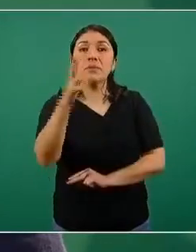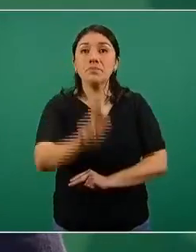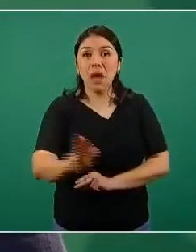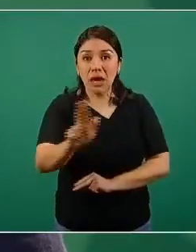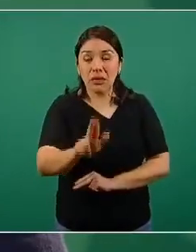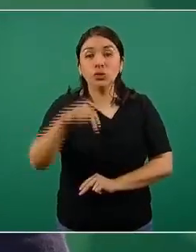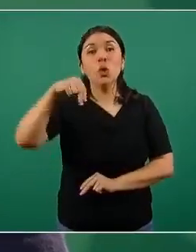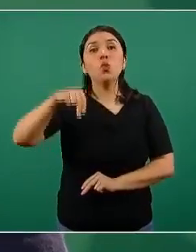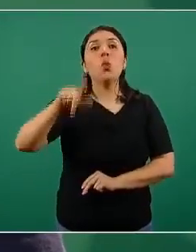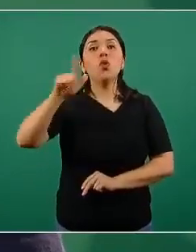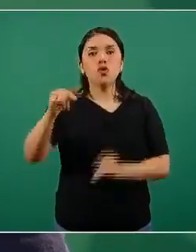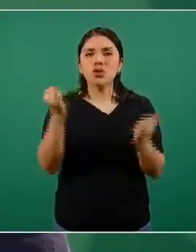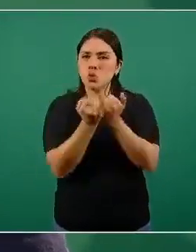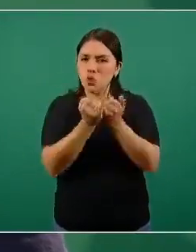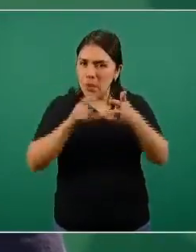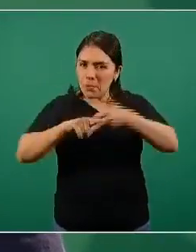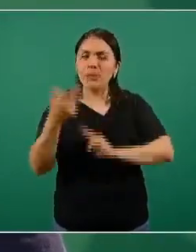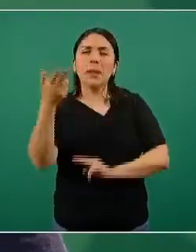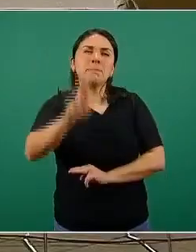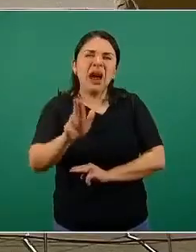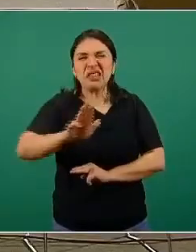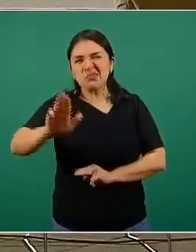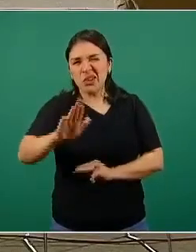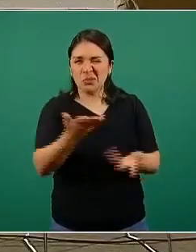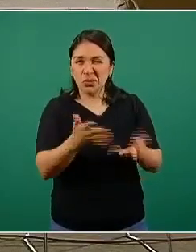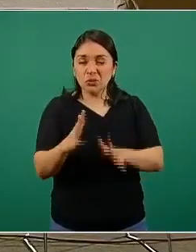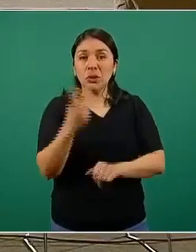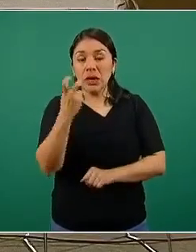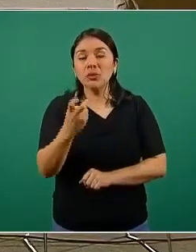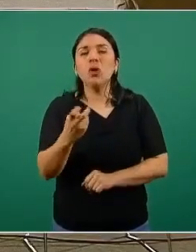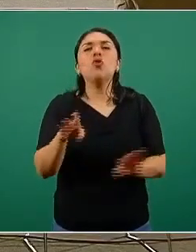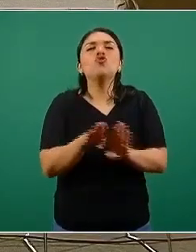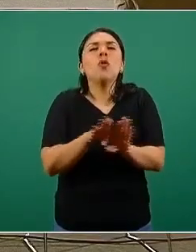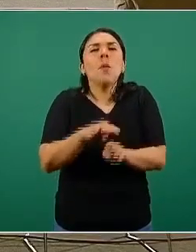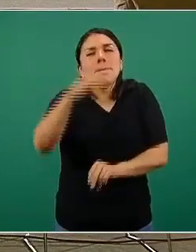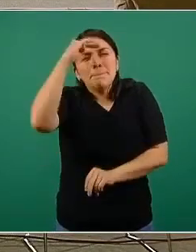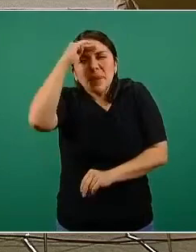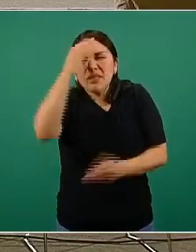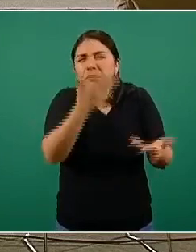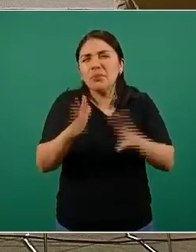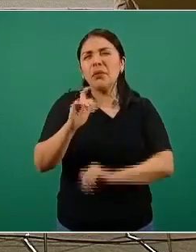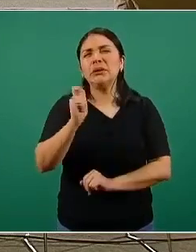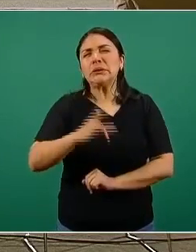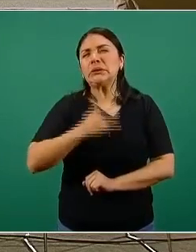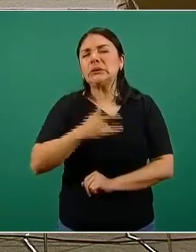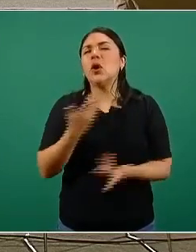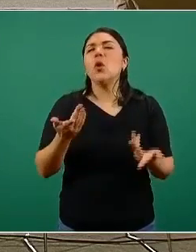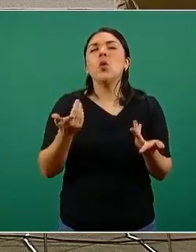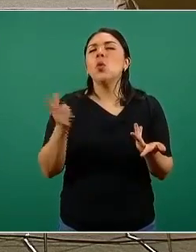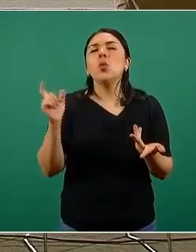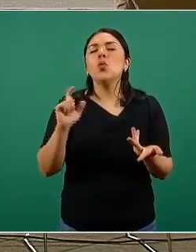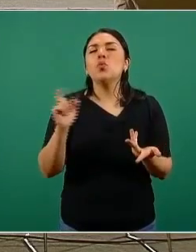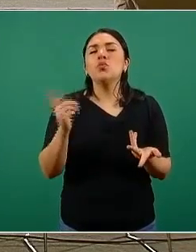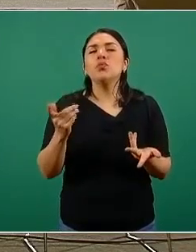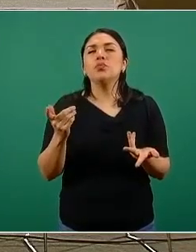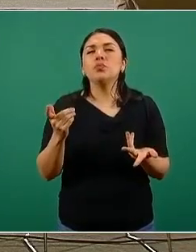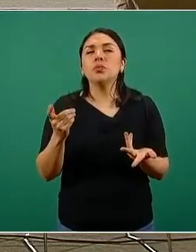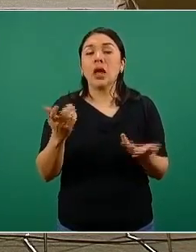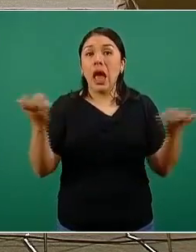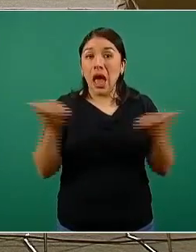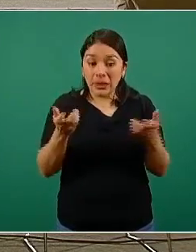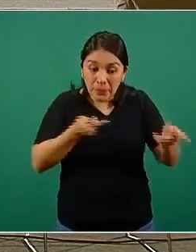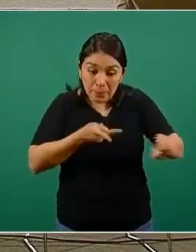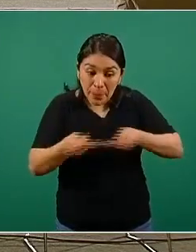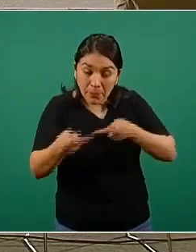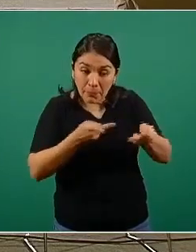martes, Nuevo León también empieza el martes o miércoles, ¿no? La idea y un poco también lo que se comentó cuando se generó